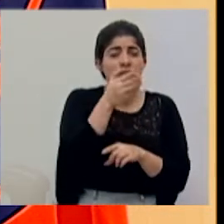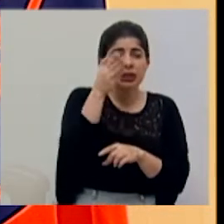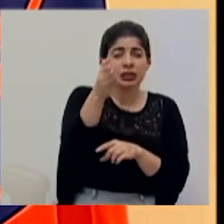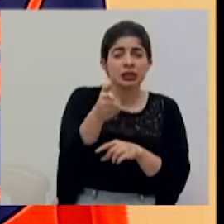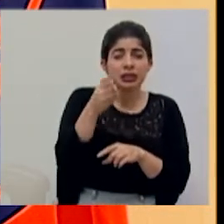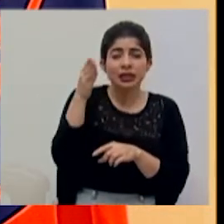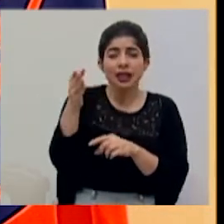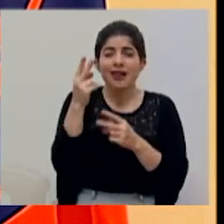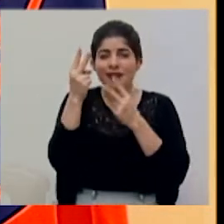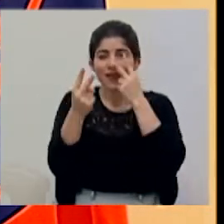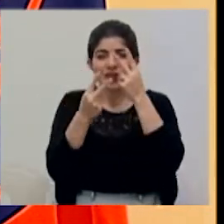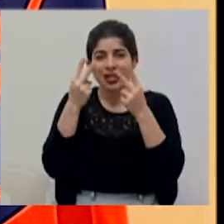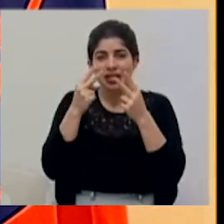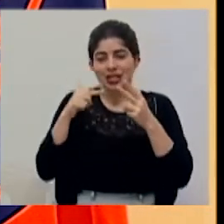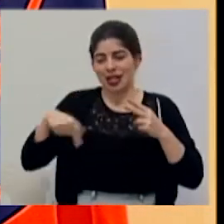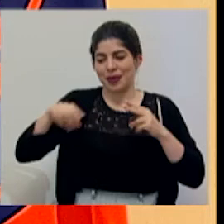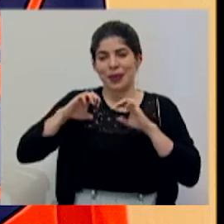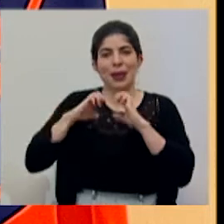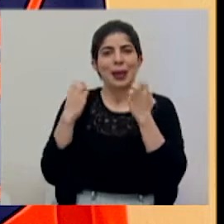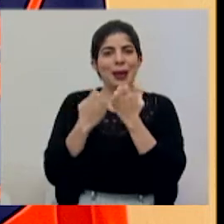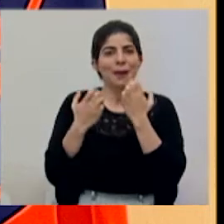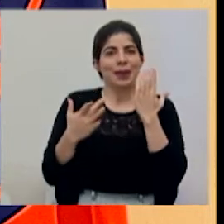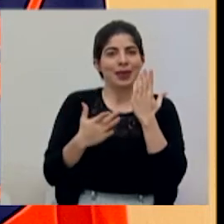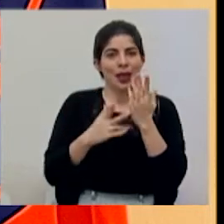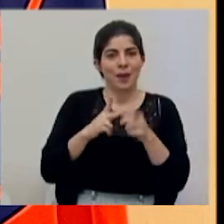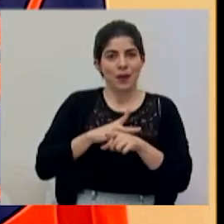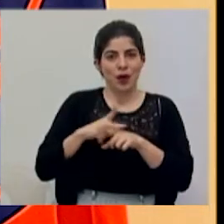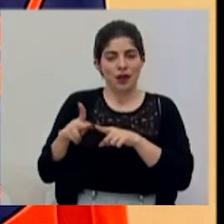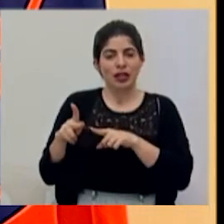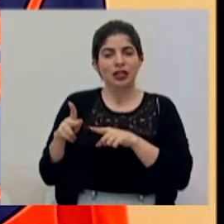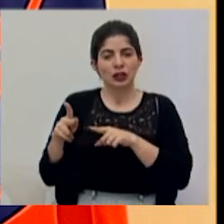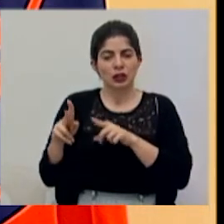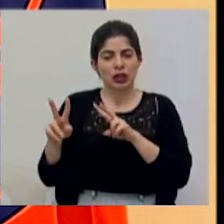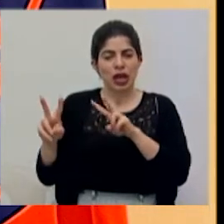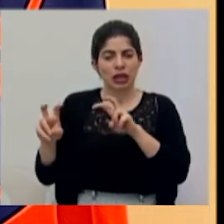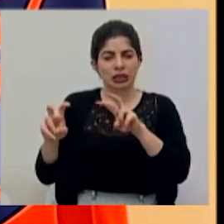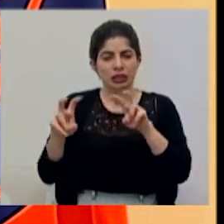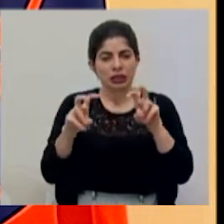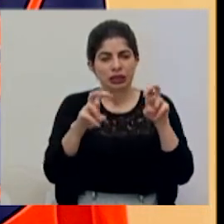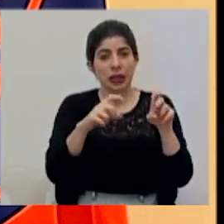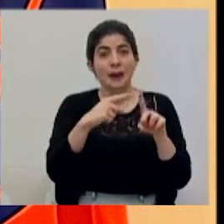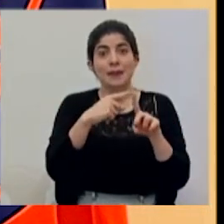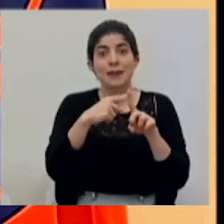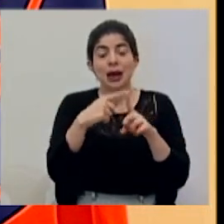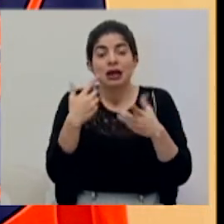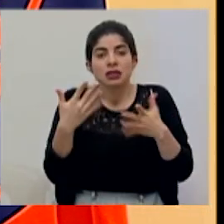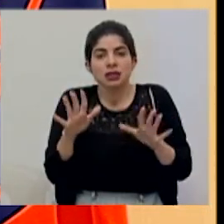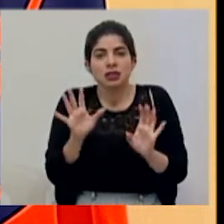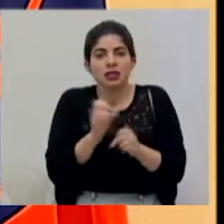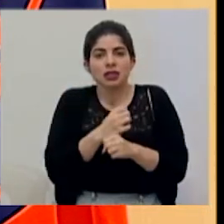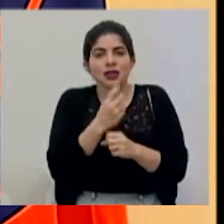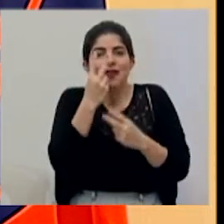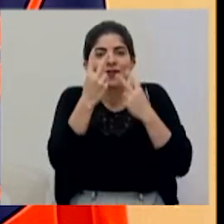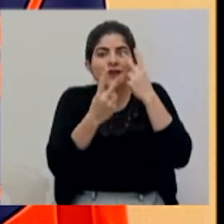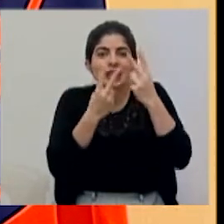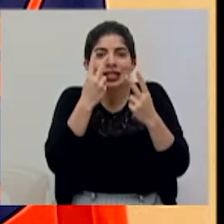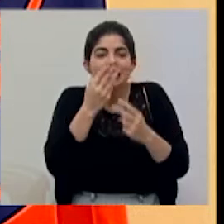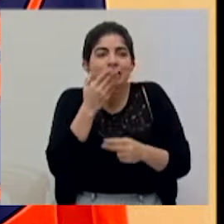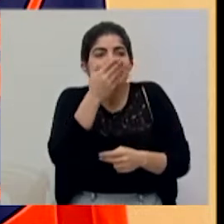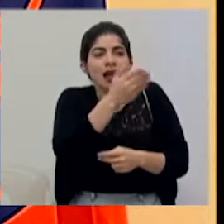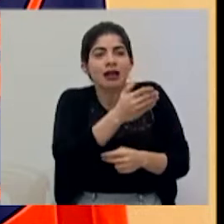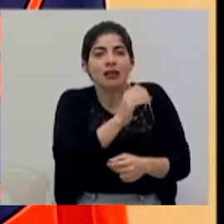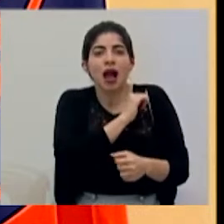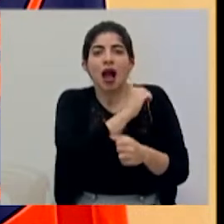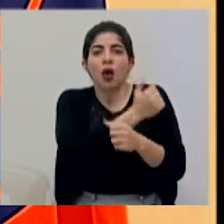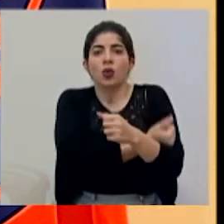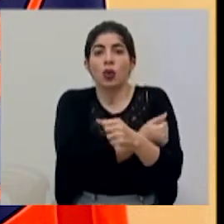nuestro personal técnico profesional y también en las mismas visitas que hemos realizado las diferentes autoridades,